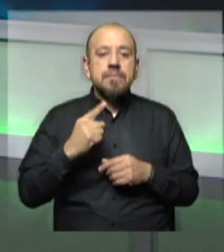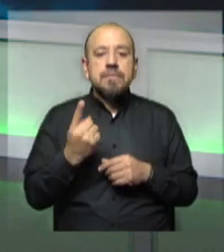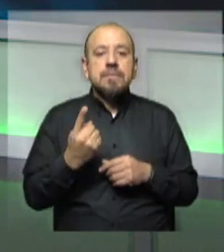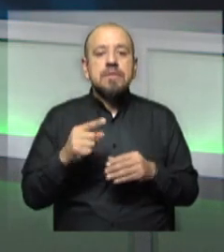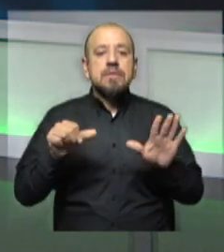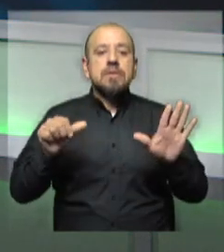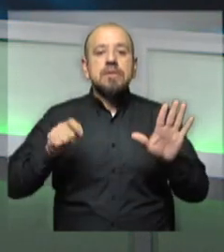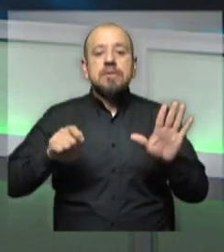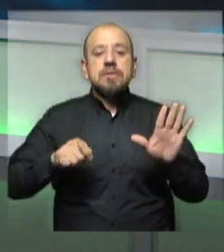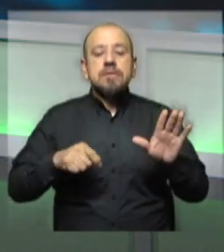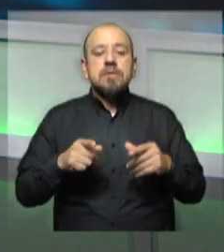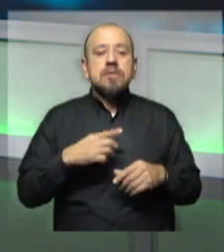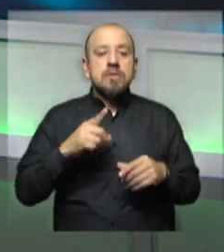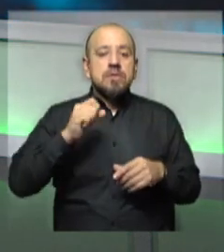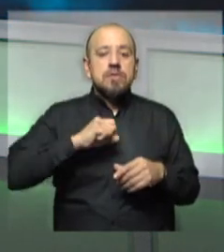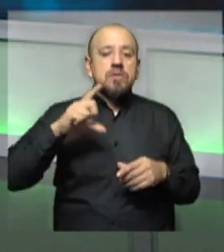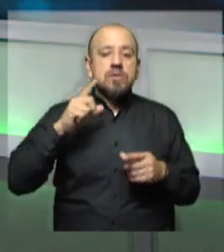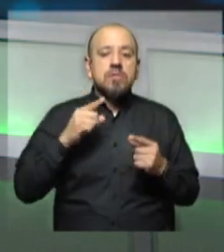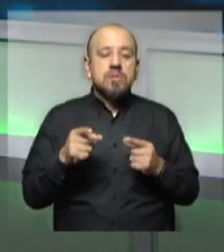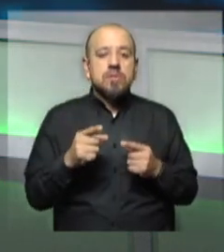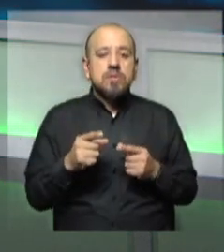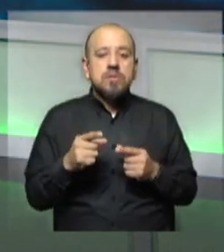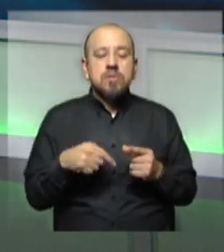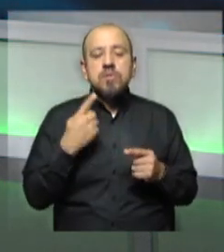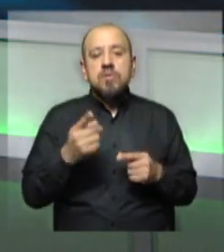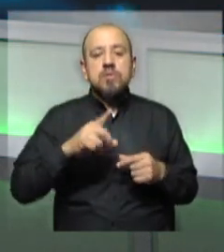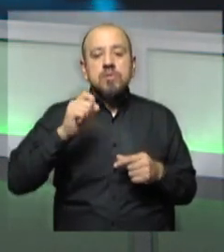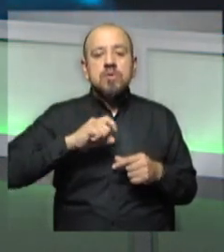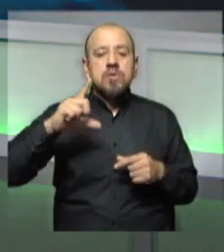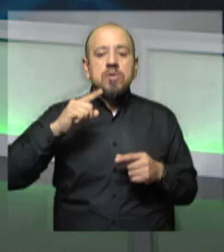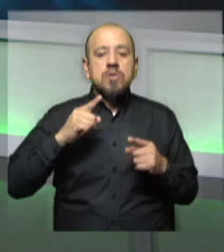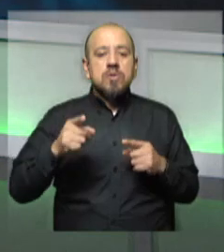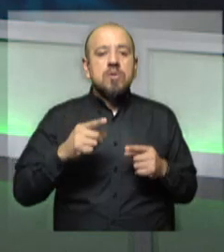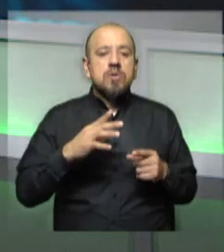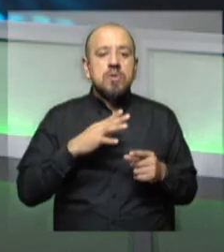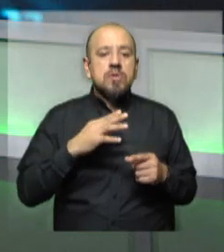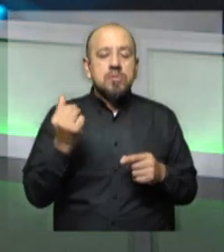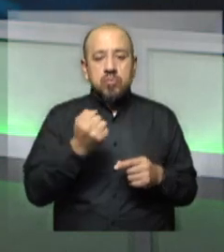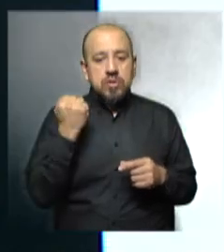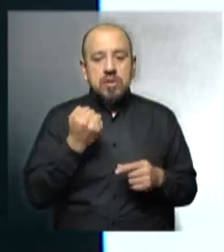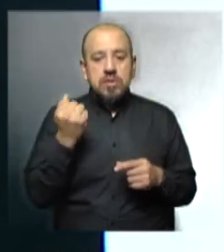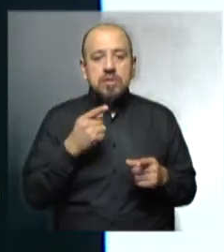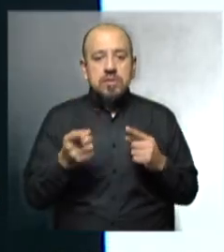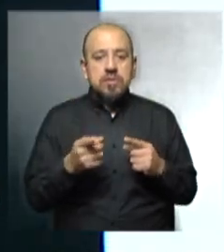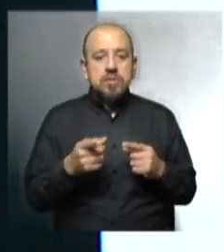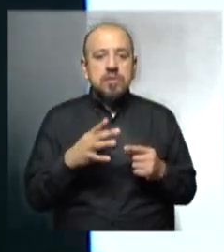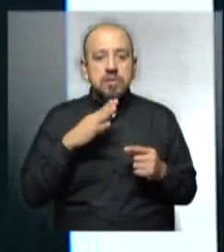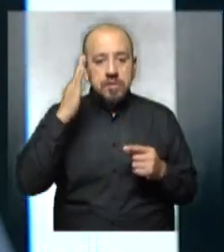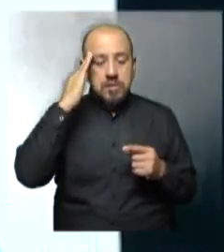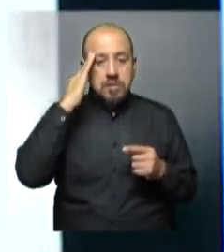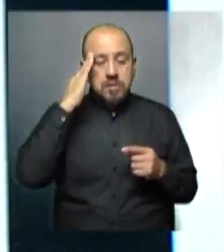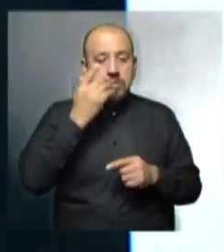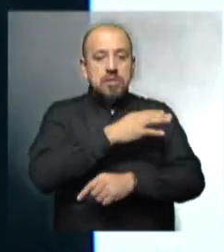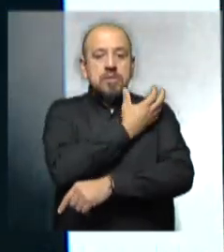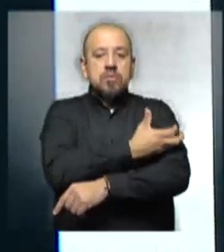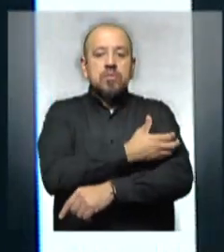semestre del año pasado supera el margen de error O sea que acá y si hay un aumento estadísticamente significativo para hacer técnicamente preciso de lo que es la